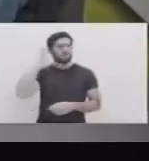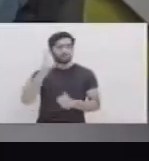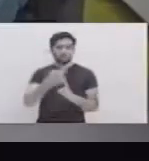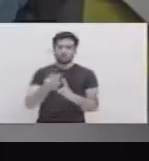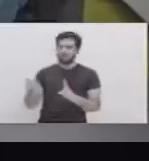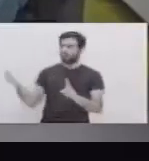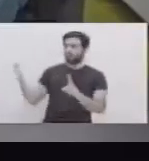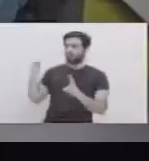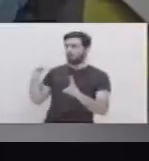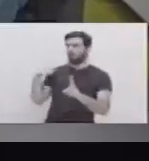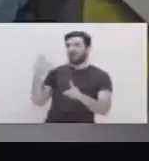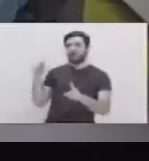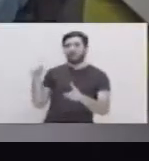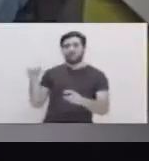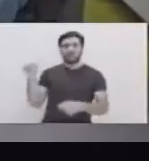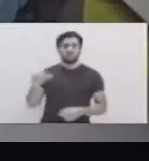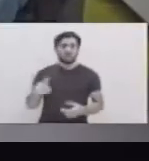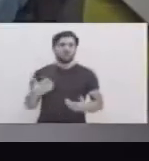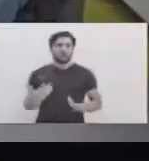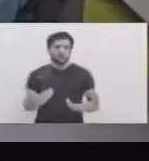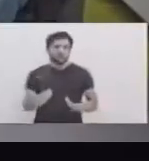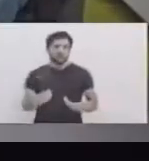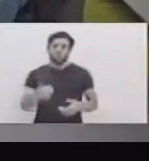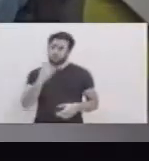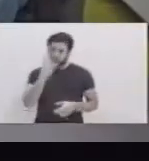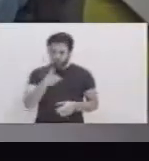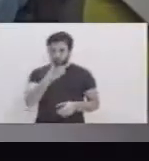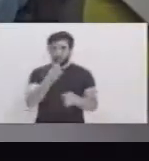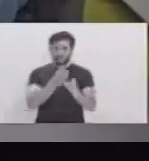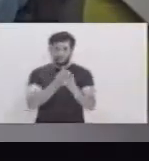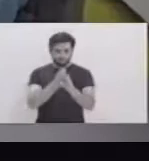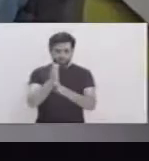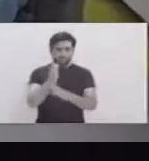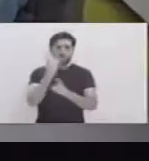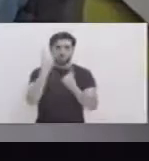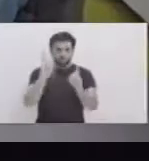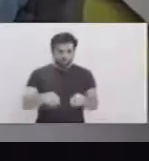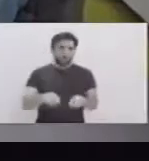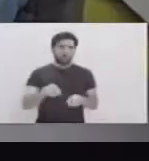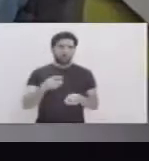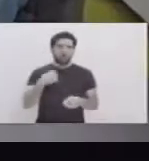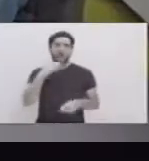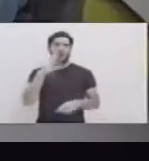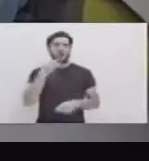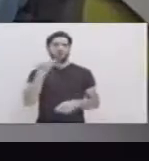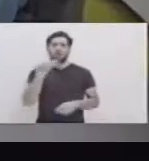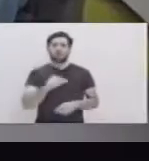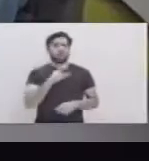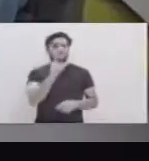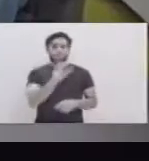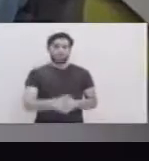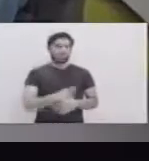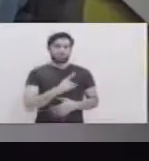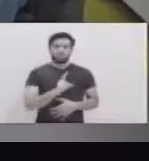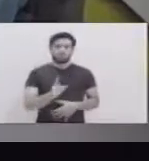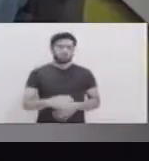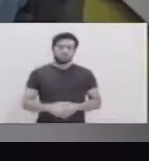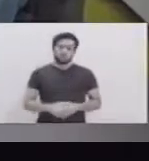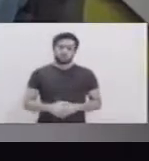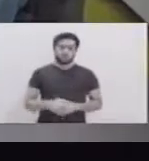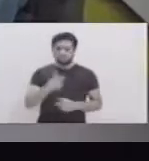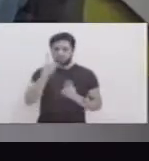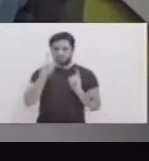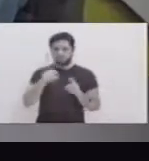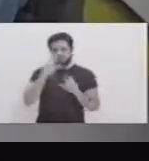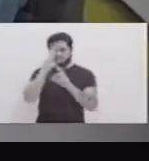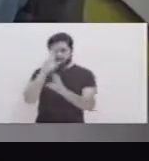sus espaldas, ¿verdad? No serle fiel, porque en una amistad tiene mucho que ver la fidelidad. O sea, de repente yo hablo mal de esa